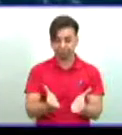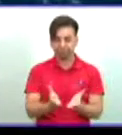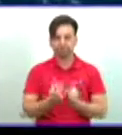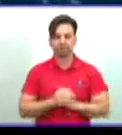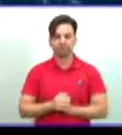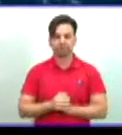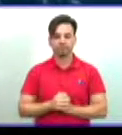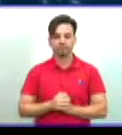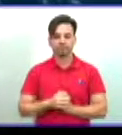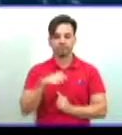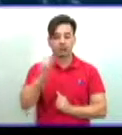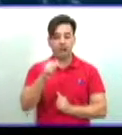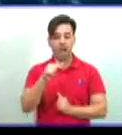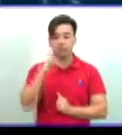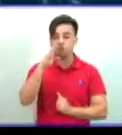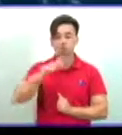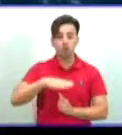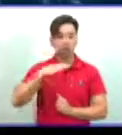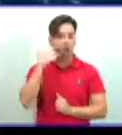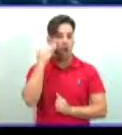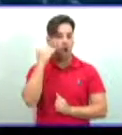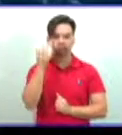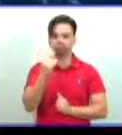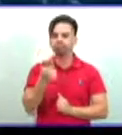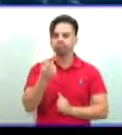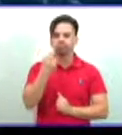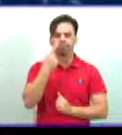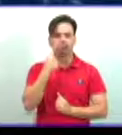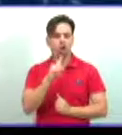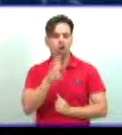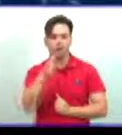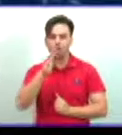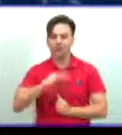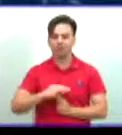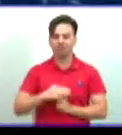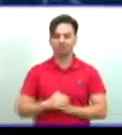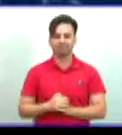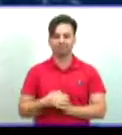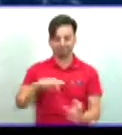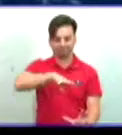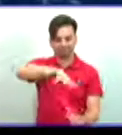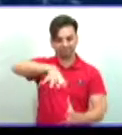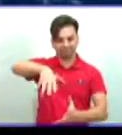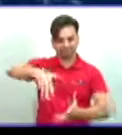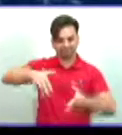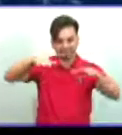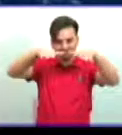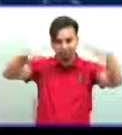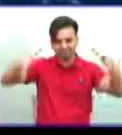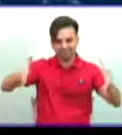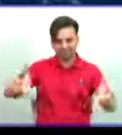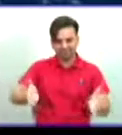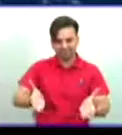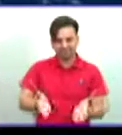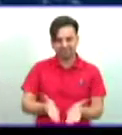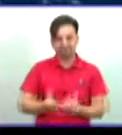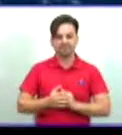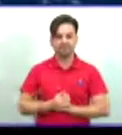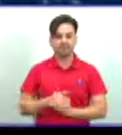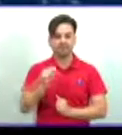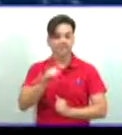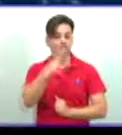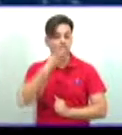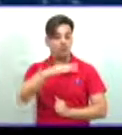e inodora que encontramos en la envoltura geográfica, que significa que es una capa compuesta de gases que no tiene